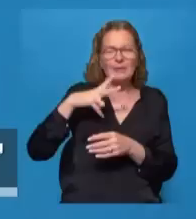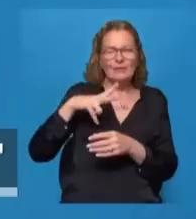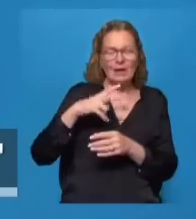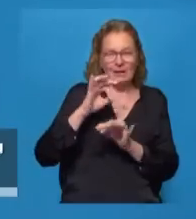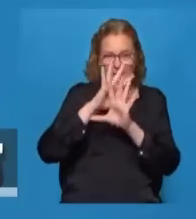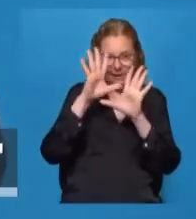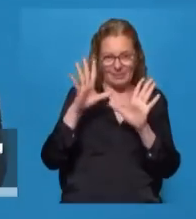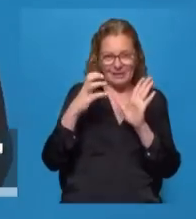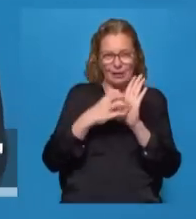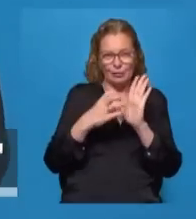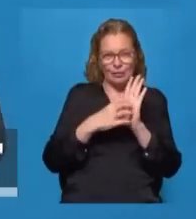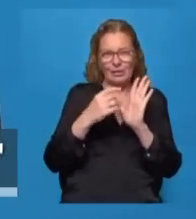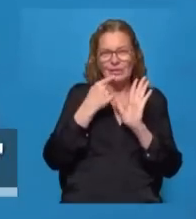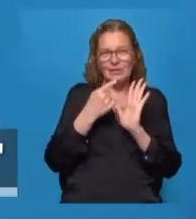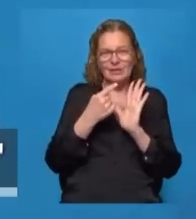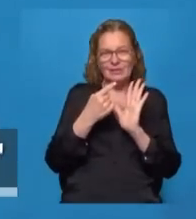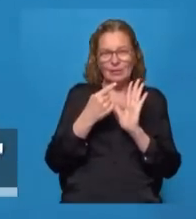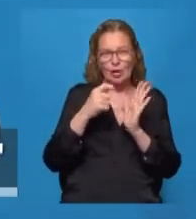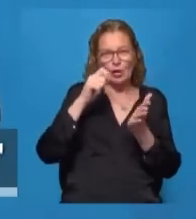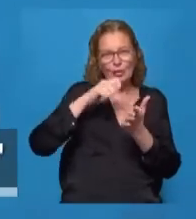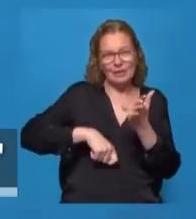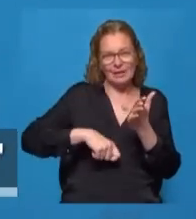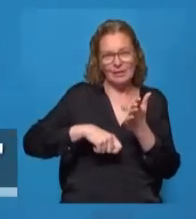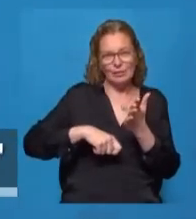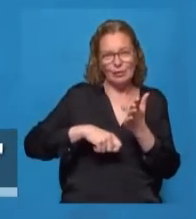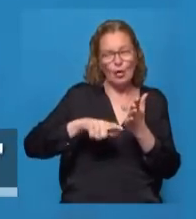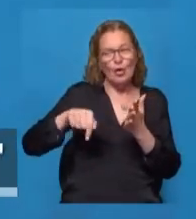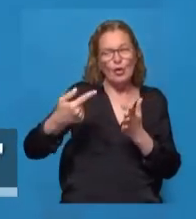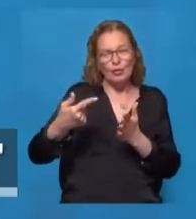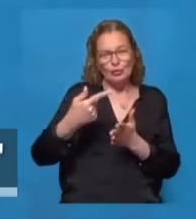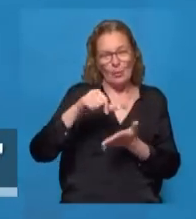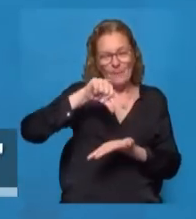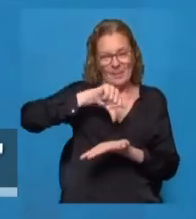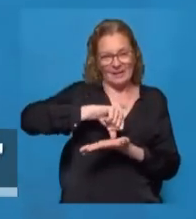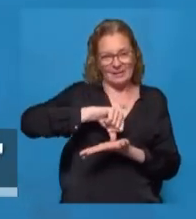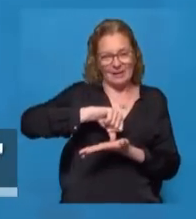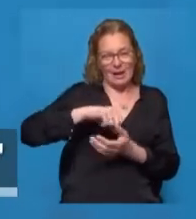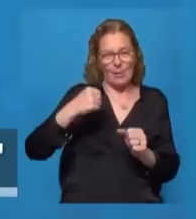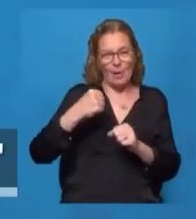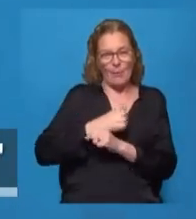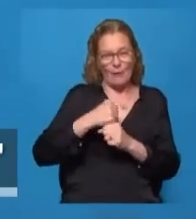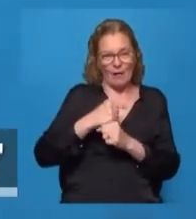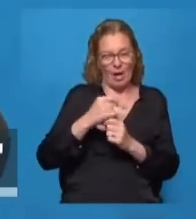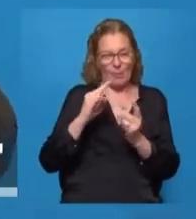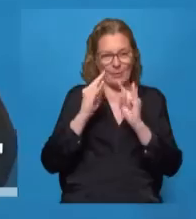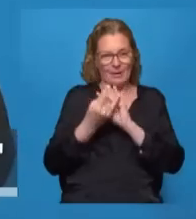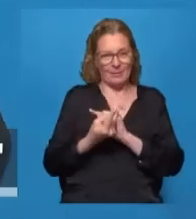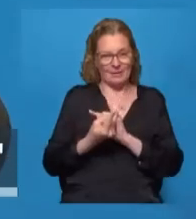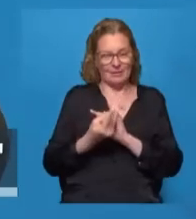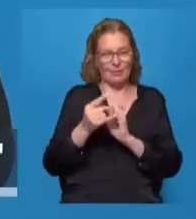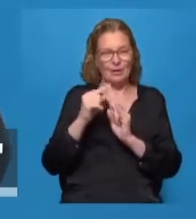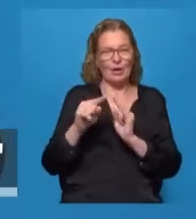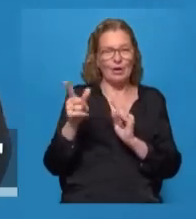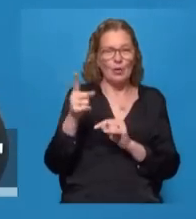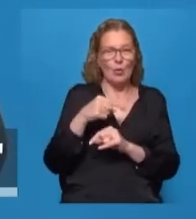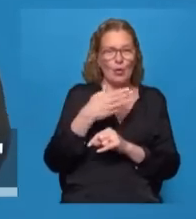claramente la Constitución dispone que los tratados con otros estados con otros países tienen que ser aprobados por el parlamento y hasta el momento a